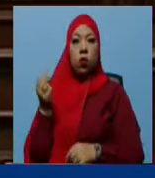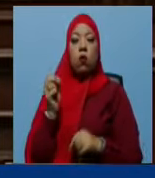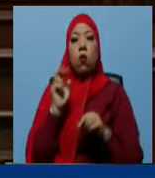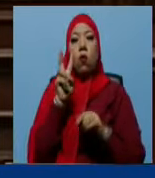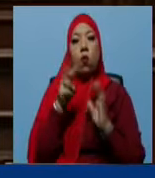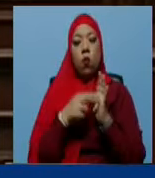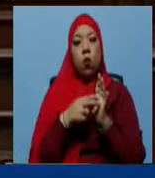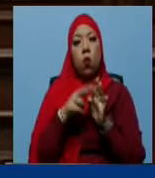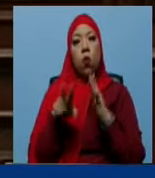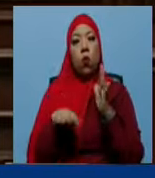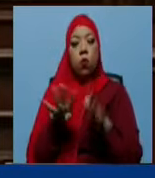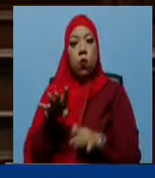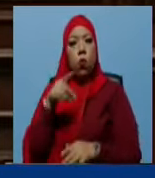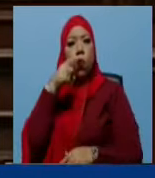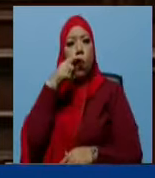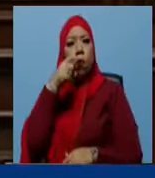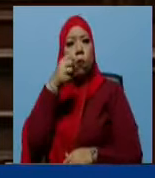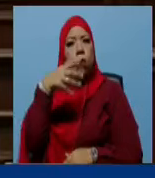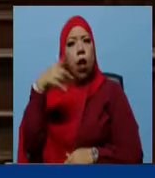84, ¿y por qué tienes cana?